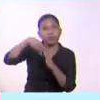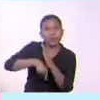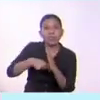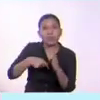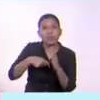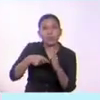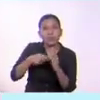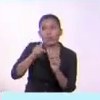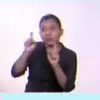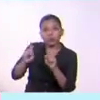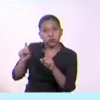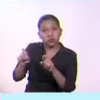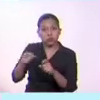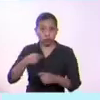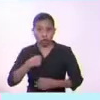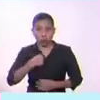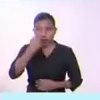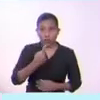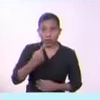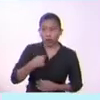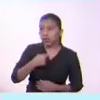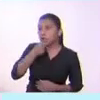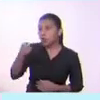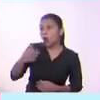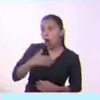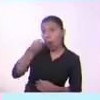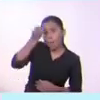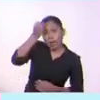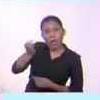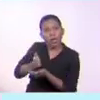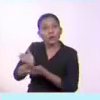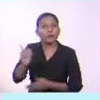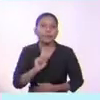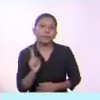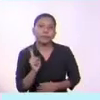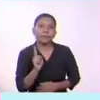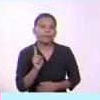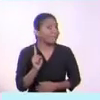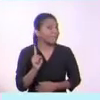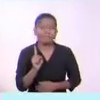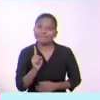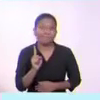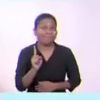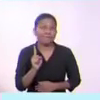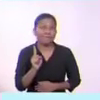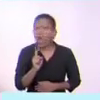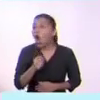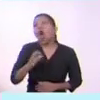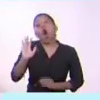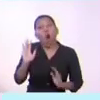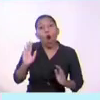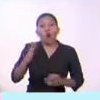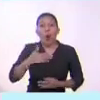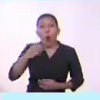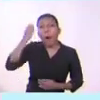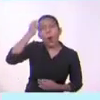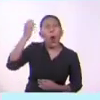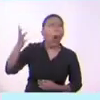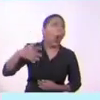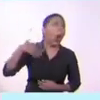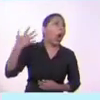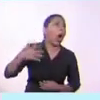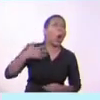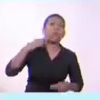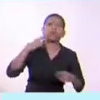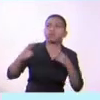el entrevistador no debe exponer su punto de vista con interminables comentarios que pretendan responder